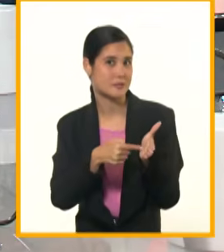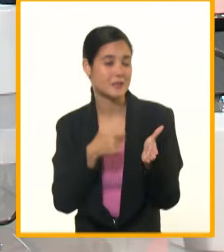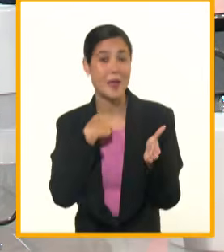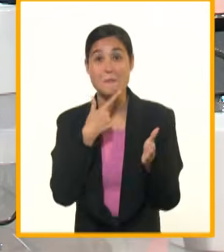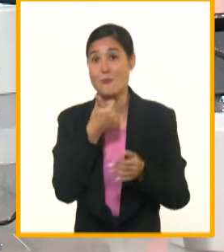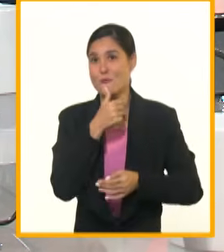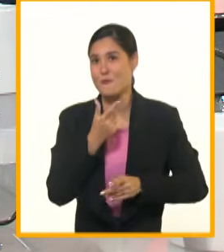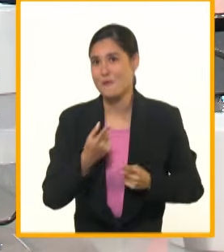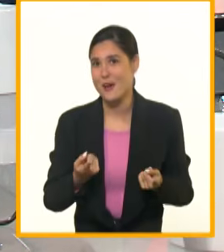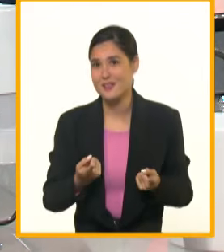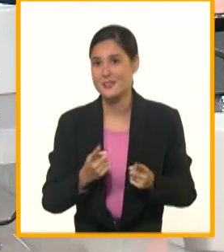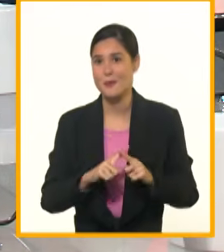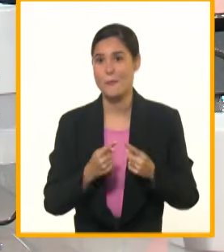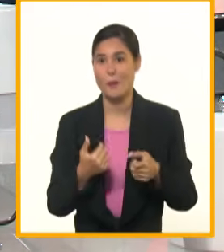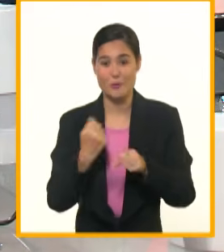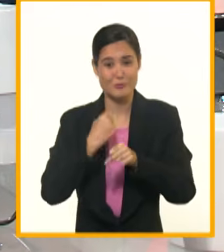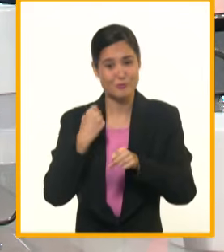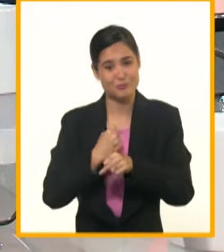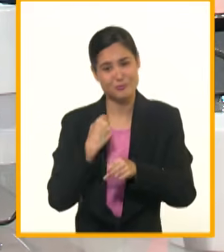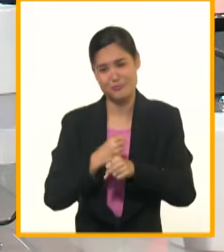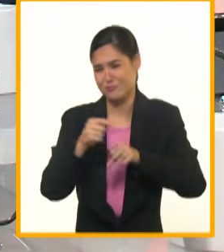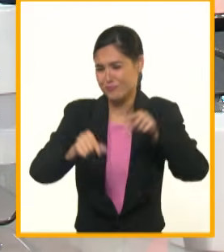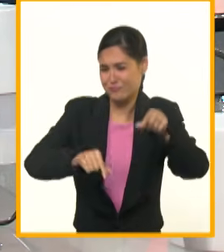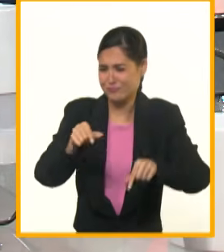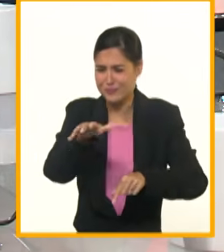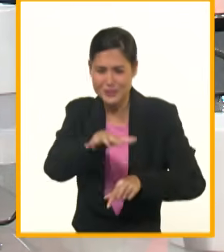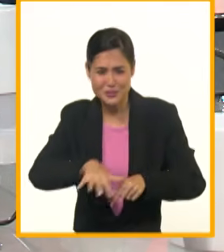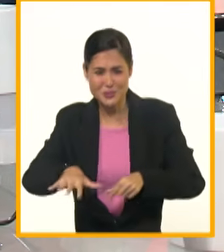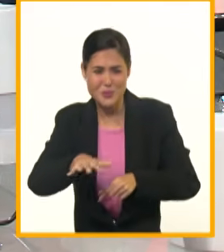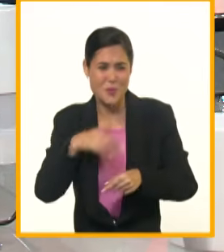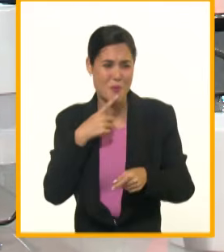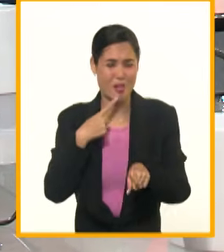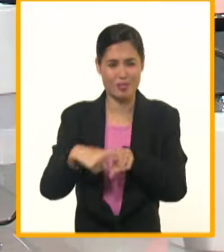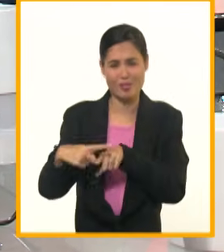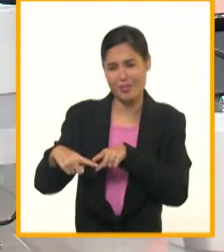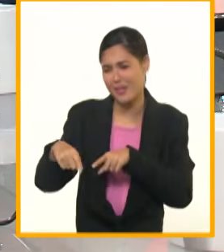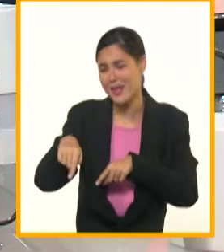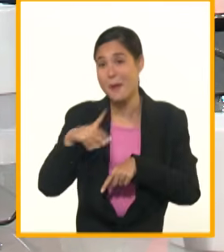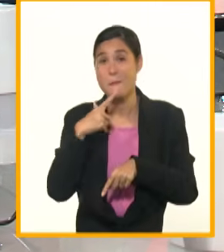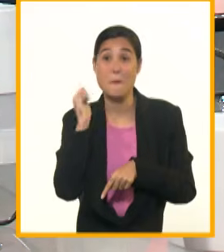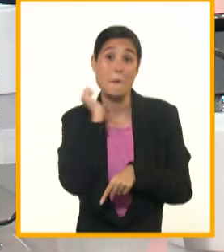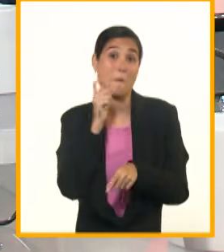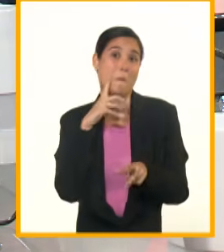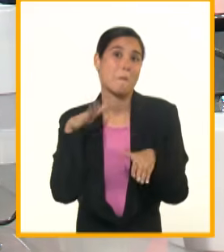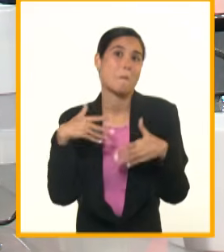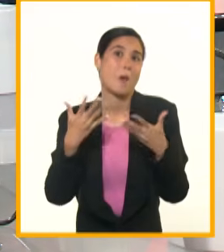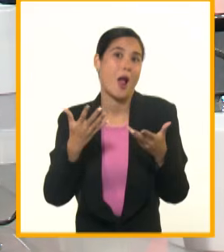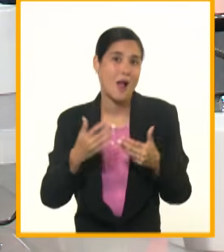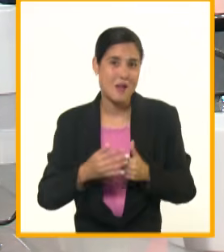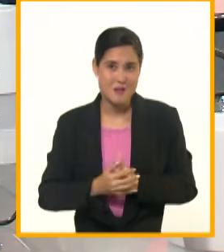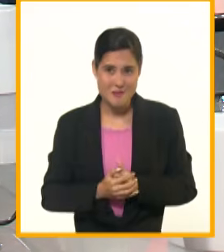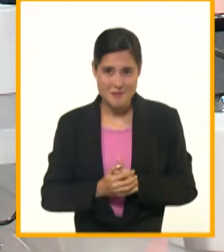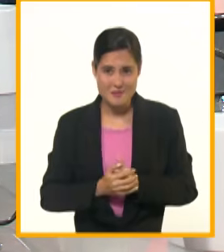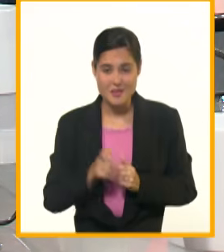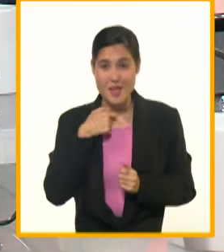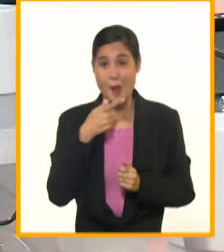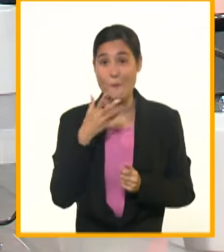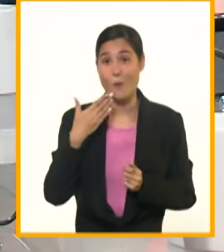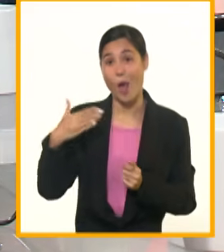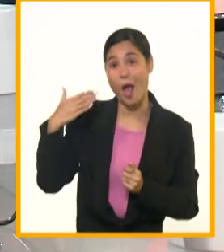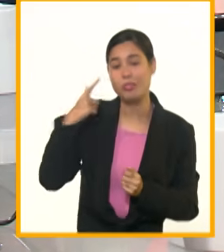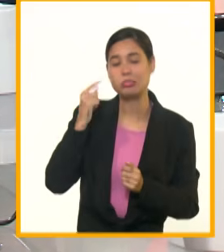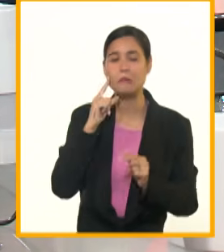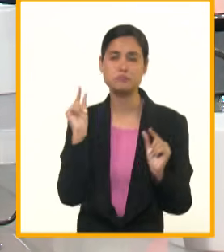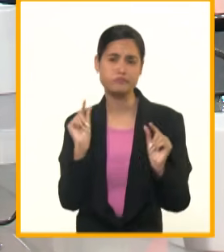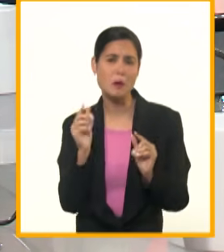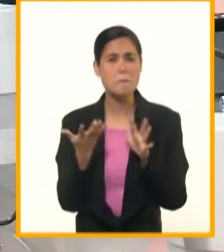los productores y de la población en general, porque se está sembrando mucho más que en otros momentos. El tema está en que los rendimientos no son